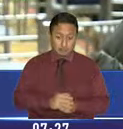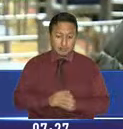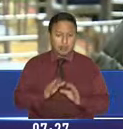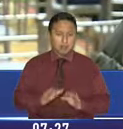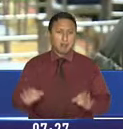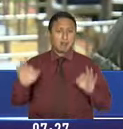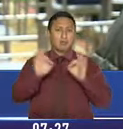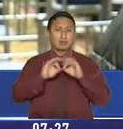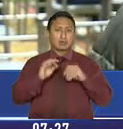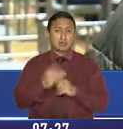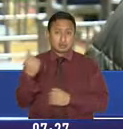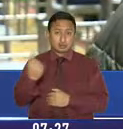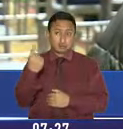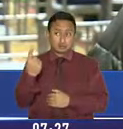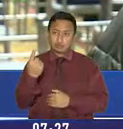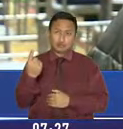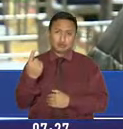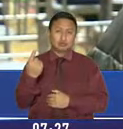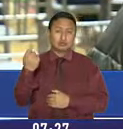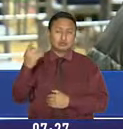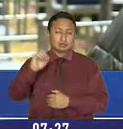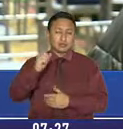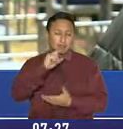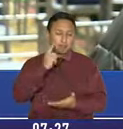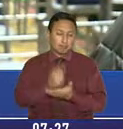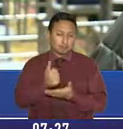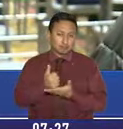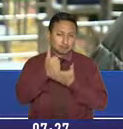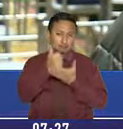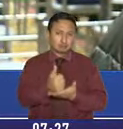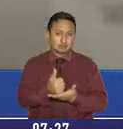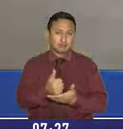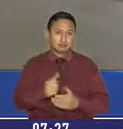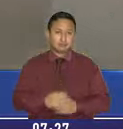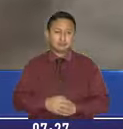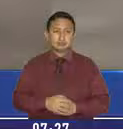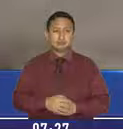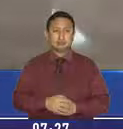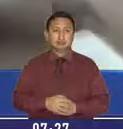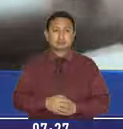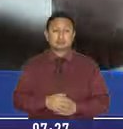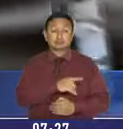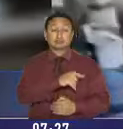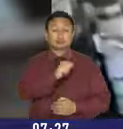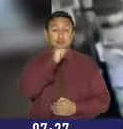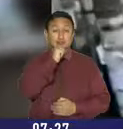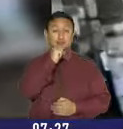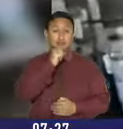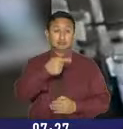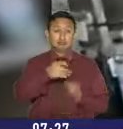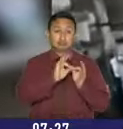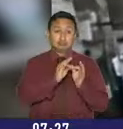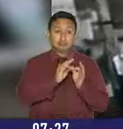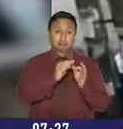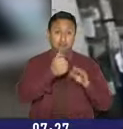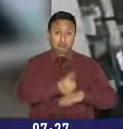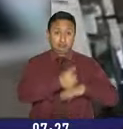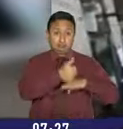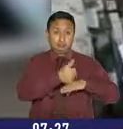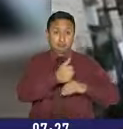han prestado ayuda y oídos sobre todo. Pero aún hay tareas pendientes por cumplir de parte de las autoridades. Micaela Plaza y su